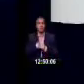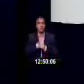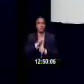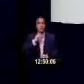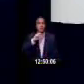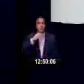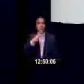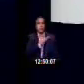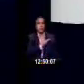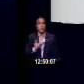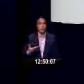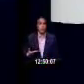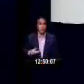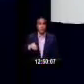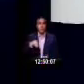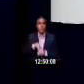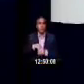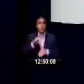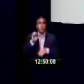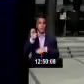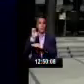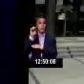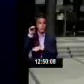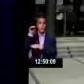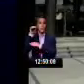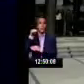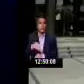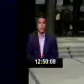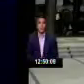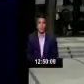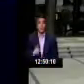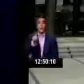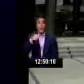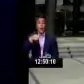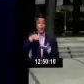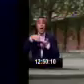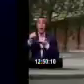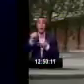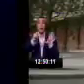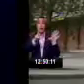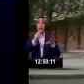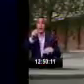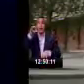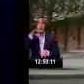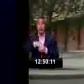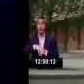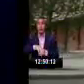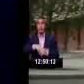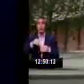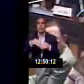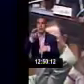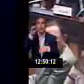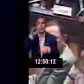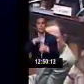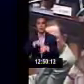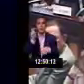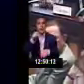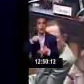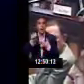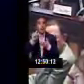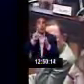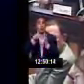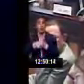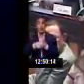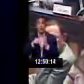de vicepresidente constitucional de la República del Ecuador, de allí que debe aprobarla con 70 votos, es decir, con mayoría absoluta.